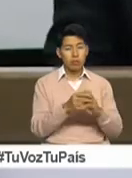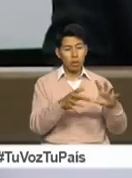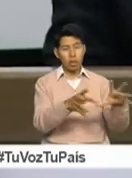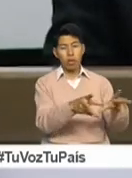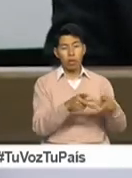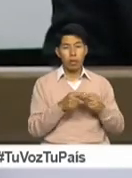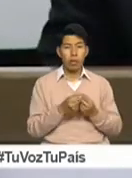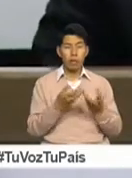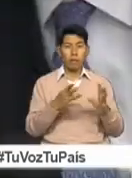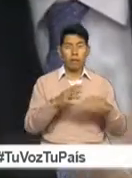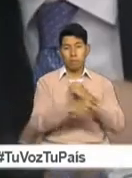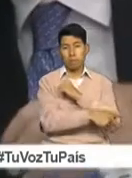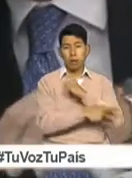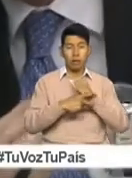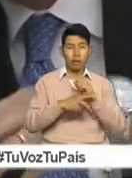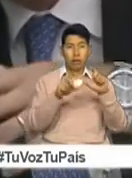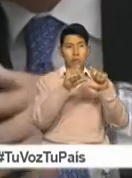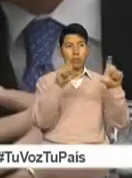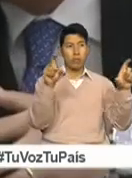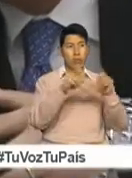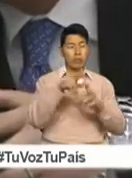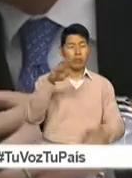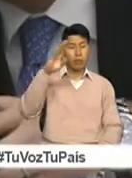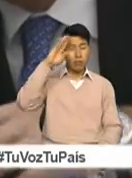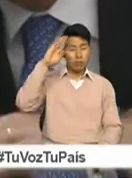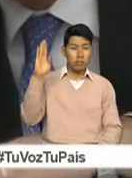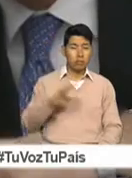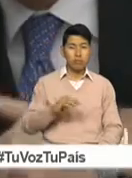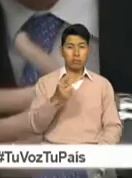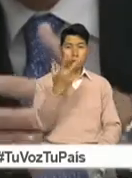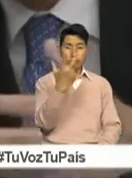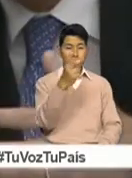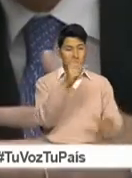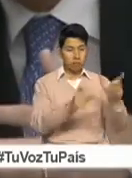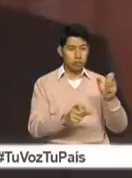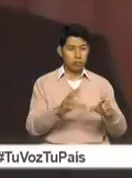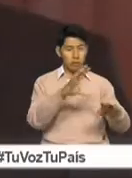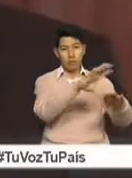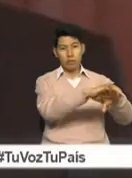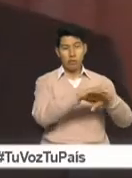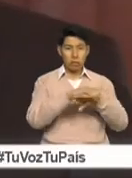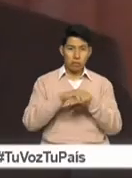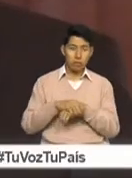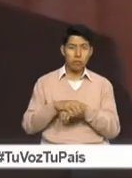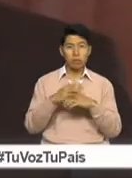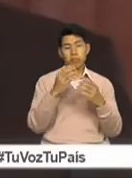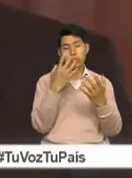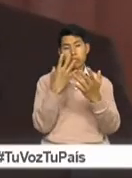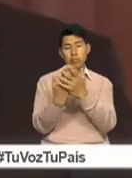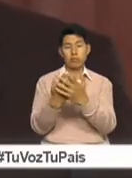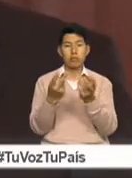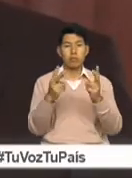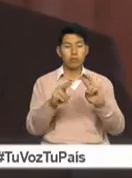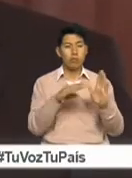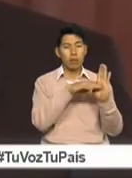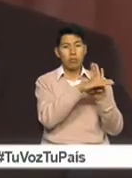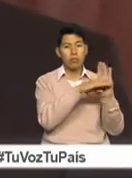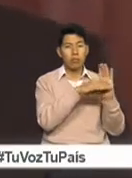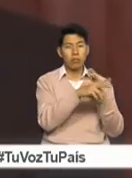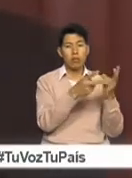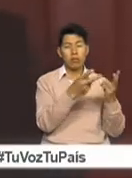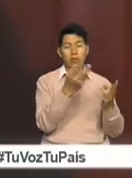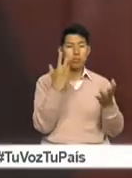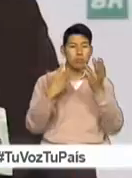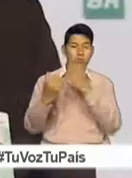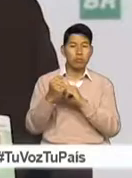en la petrolera estatal tres personas fueron detenidas en el operativo bendine e dirigió el banco do brazil de 2009